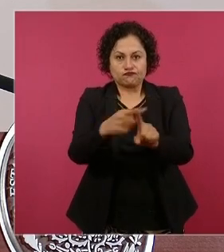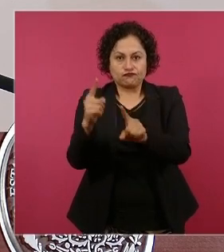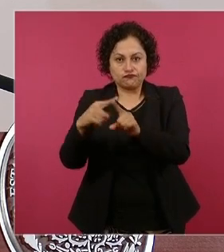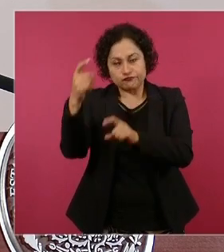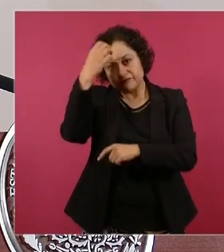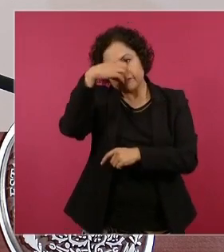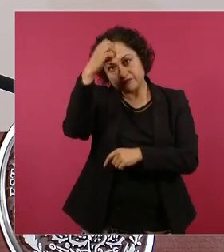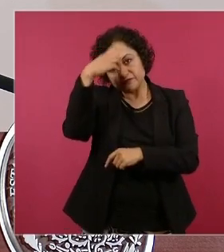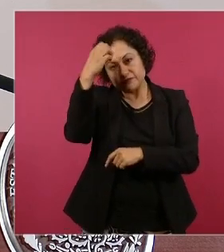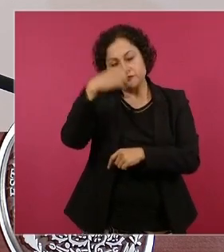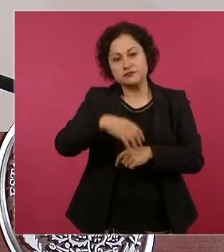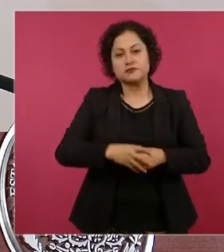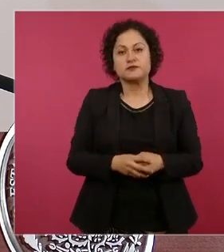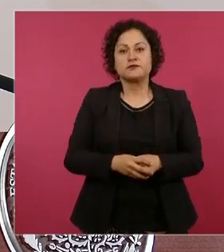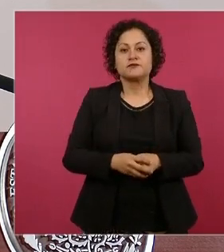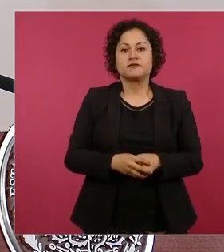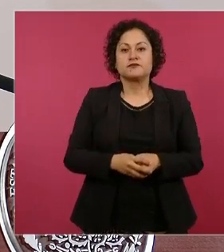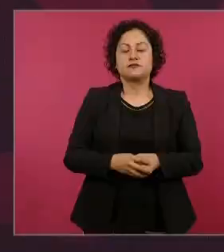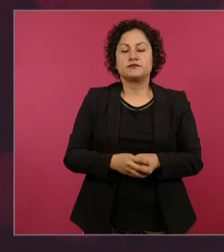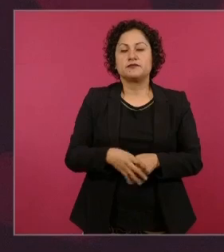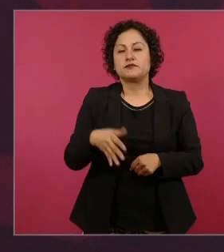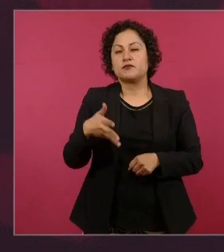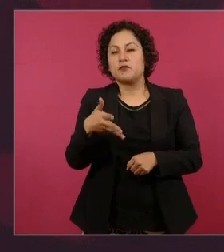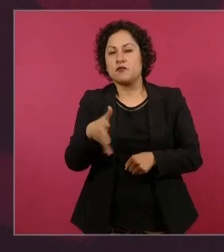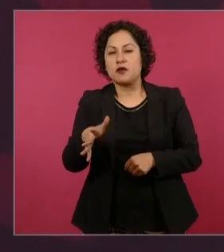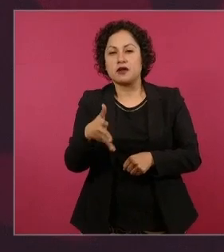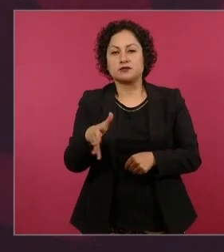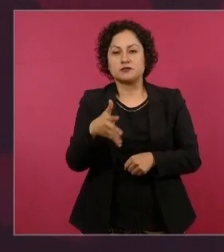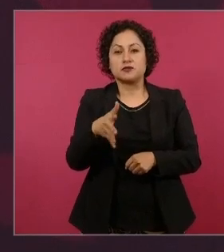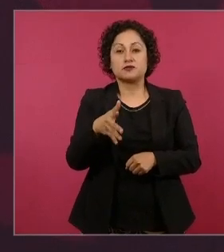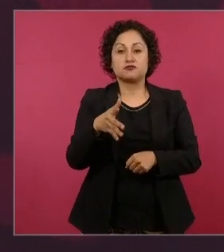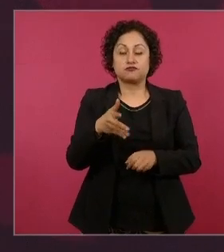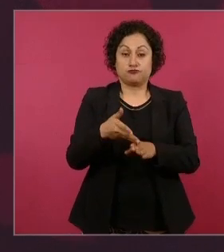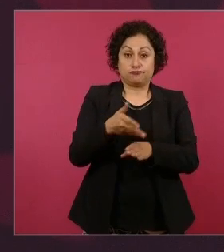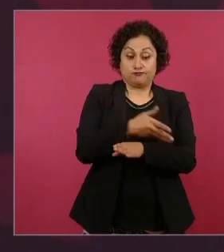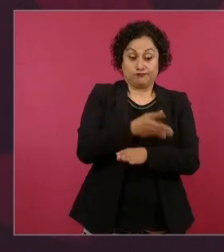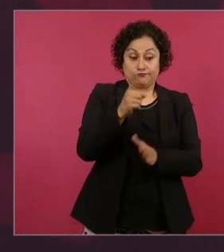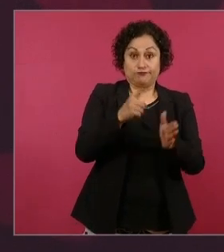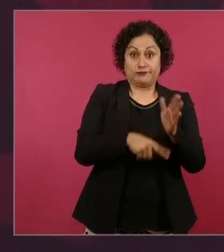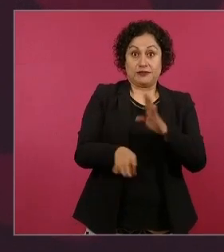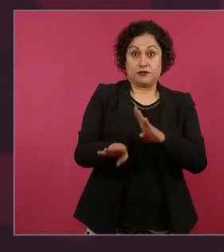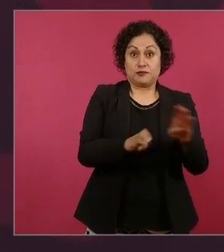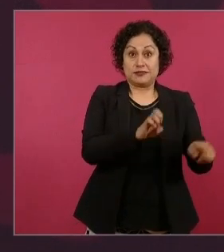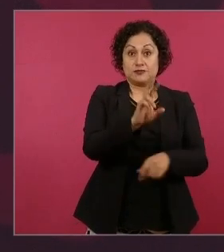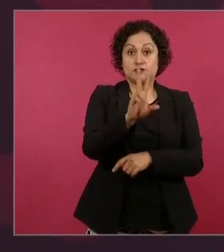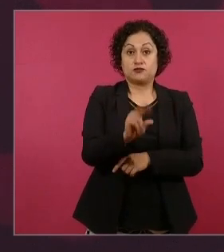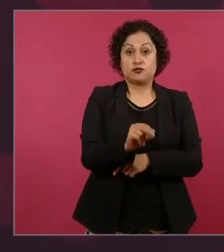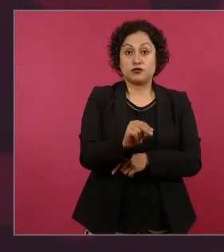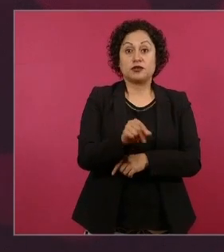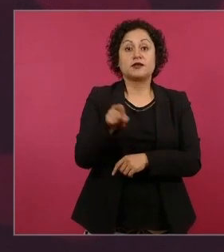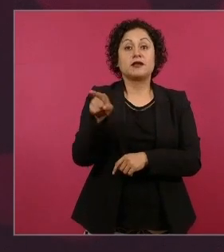A finales de los años 80 del siglo pasado fundó